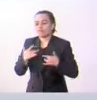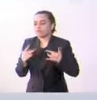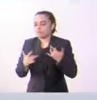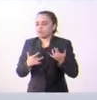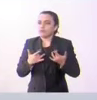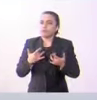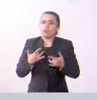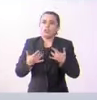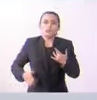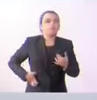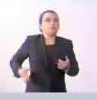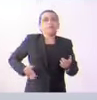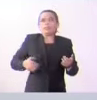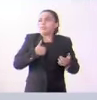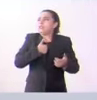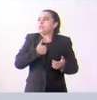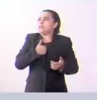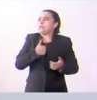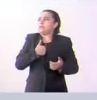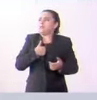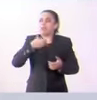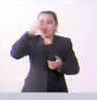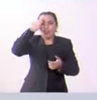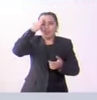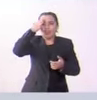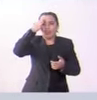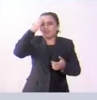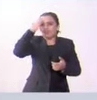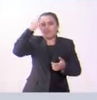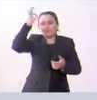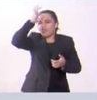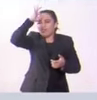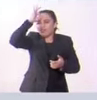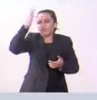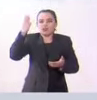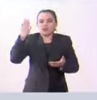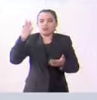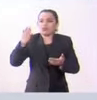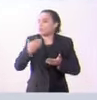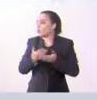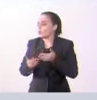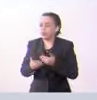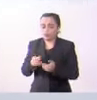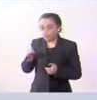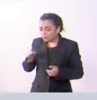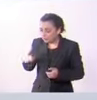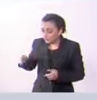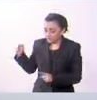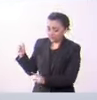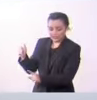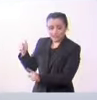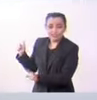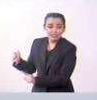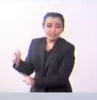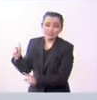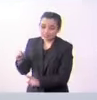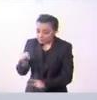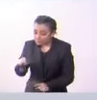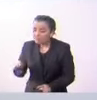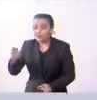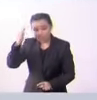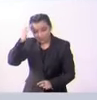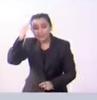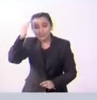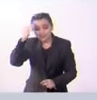falta de saber, al menos que ellos aprendan para evitar mis errores. Si es duro para mí recoger la cosecha de placer